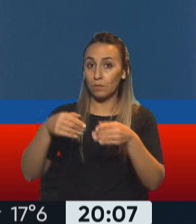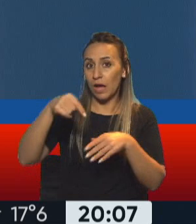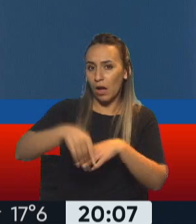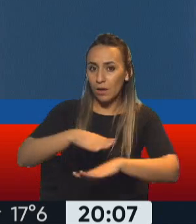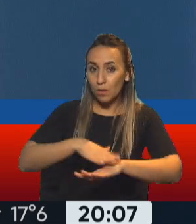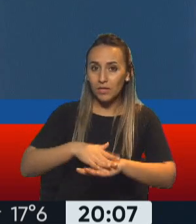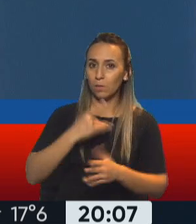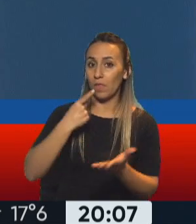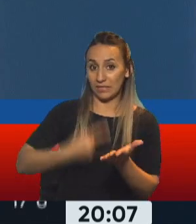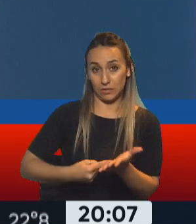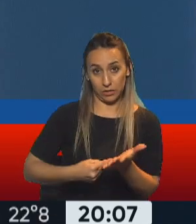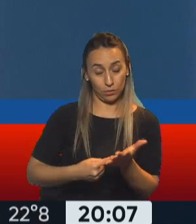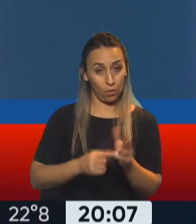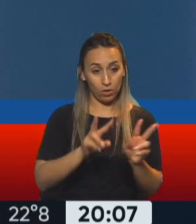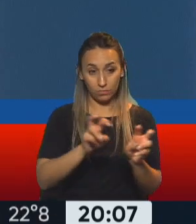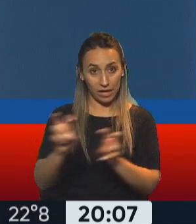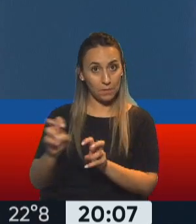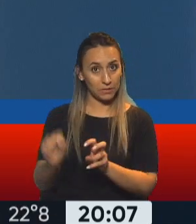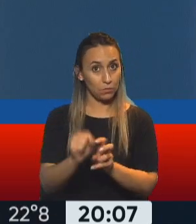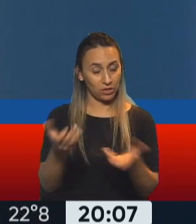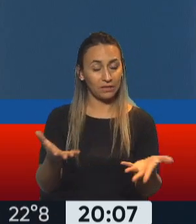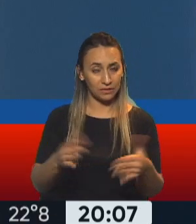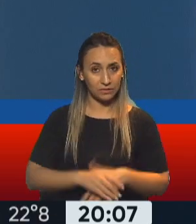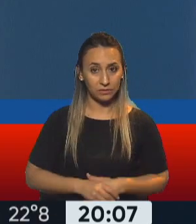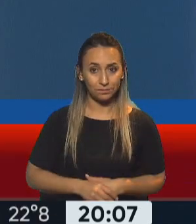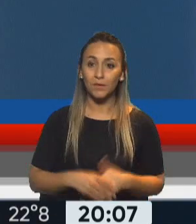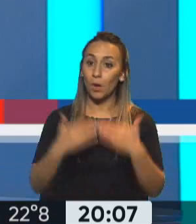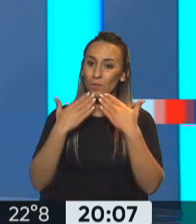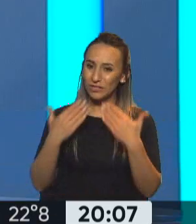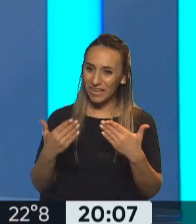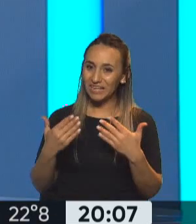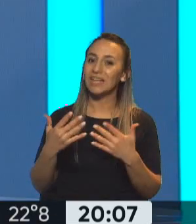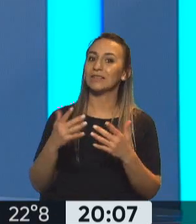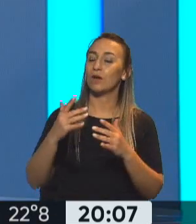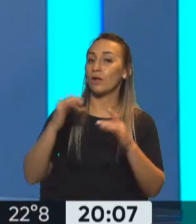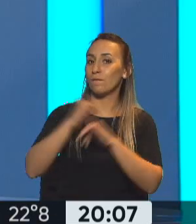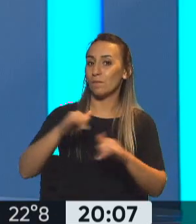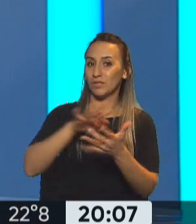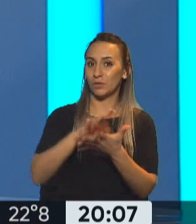cuestiones, la verdad, bastante trascendentes. Gracias. Lomagno con toda la información de economía. Seguimos ahora de esta manera.